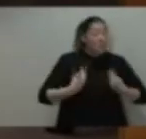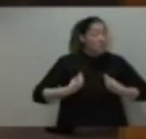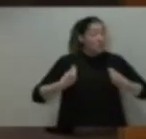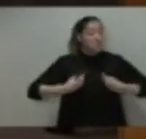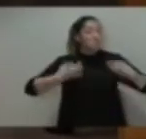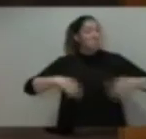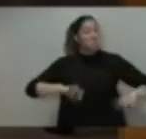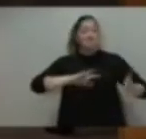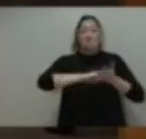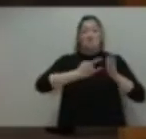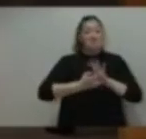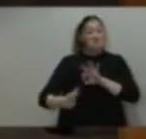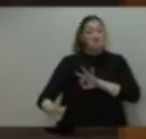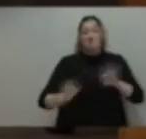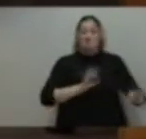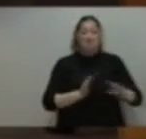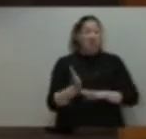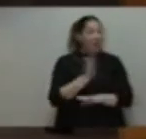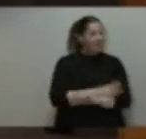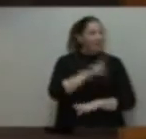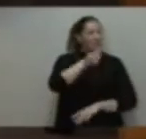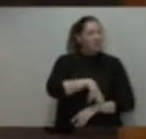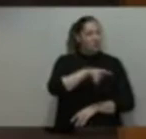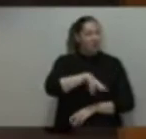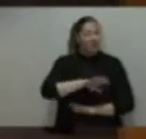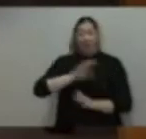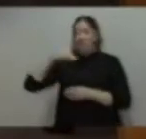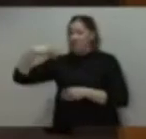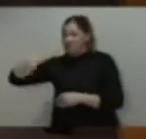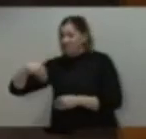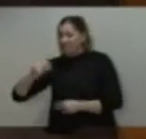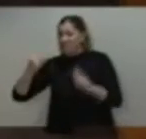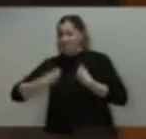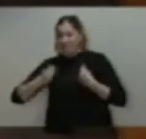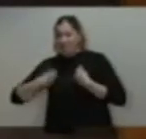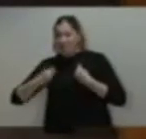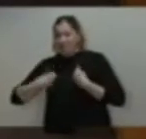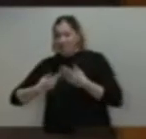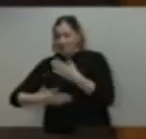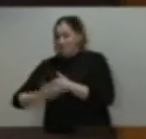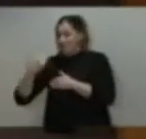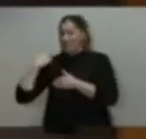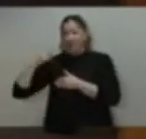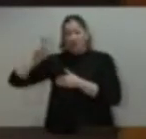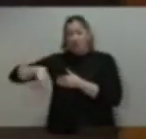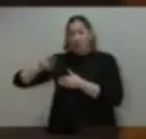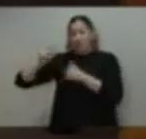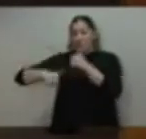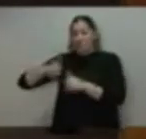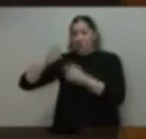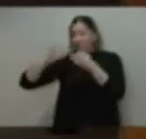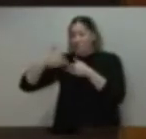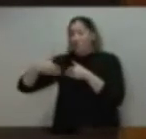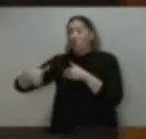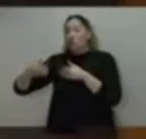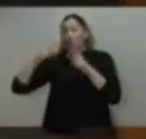presidente no puede vivir del pasado y mucho menos dejar de mirar al futuro. Y esta era la diferencia